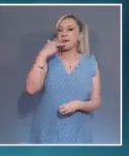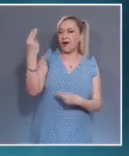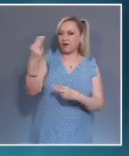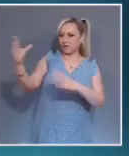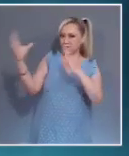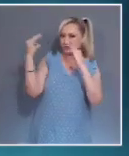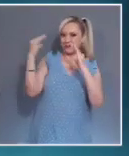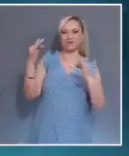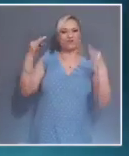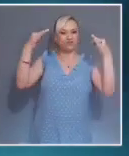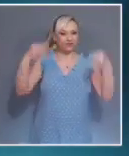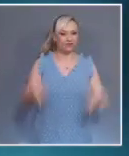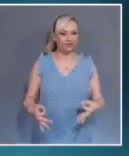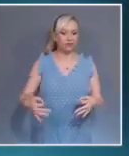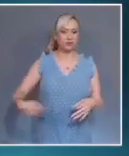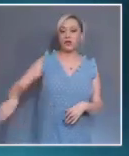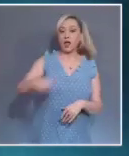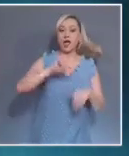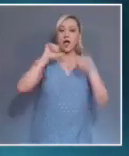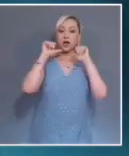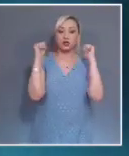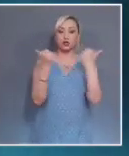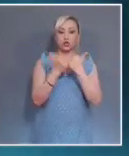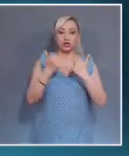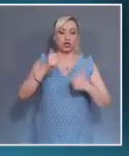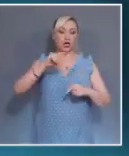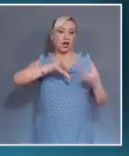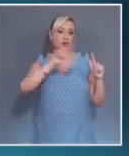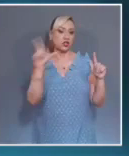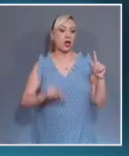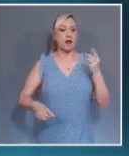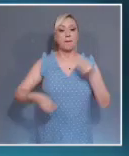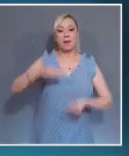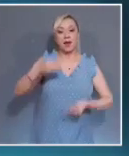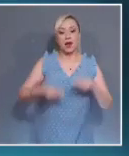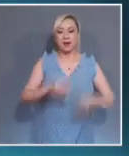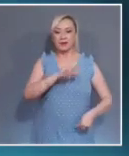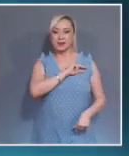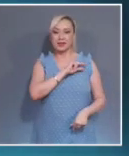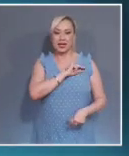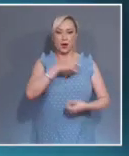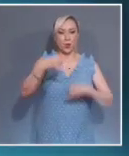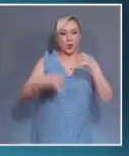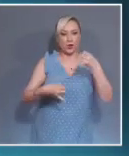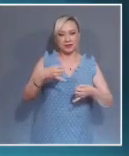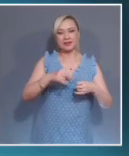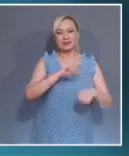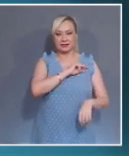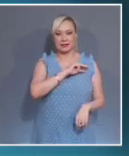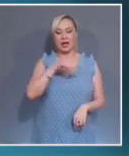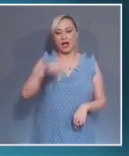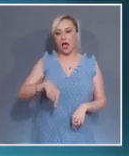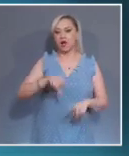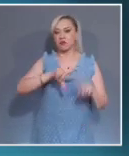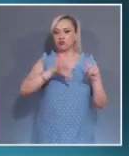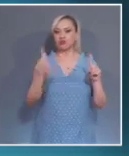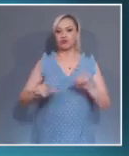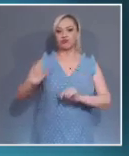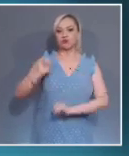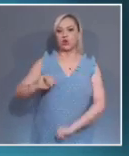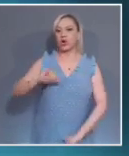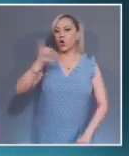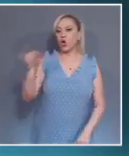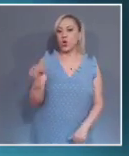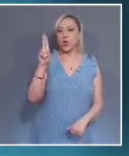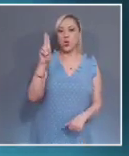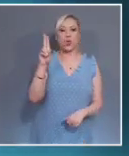Integrantes de la Asociación Nacional de Magistrados de Circuito y Jueces de Distrito del Poder Judicial de la Federación, JUFED, visitaron el Tribunal Supremo